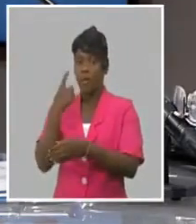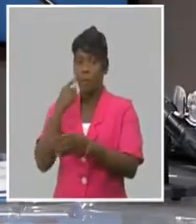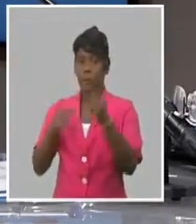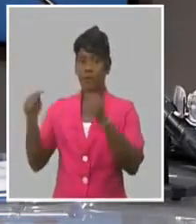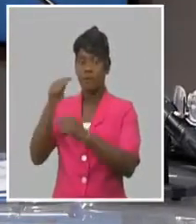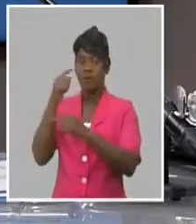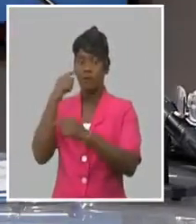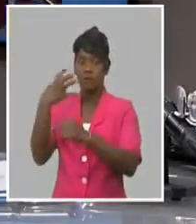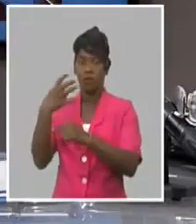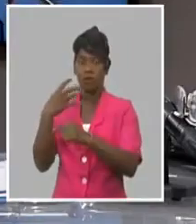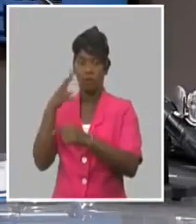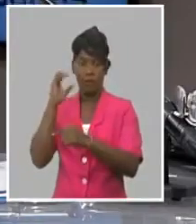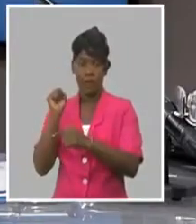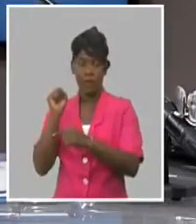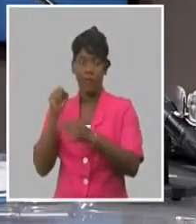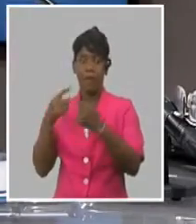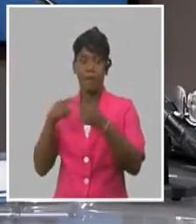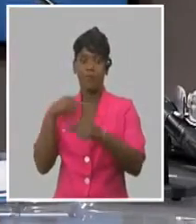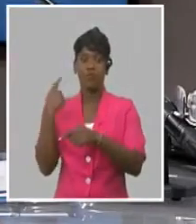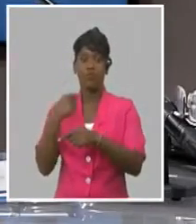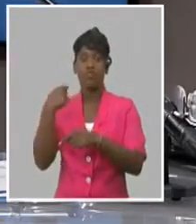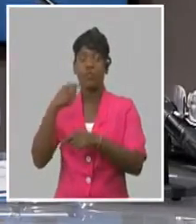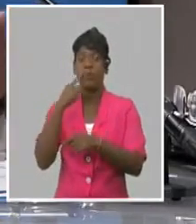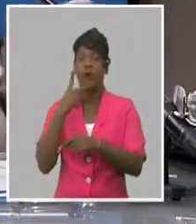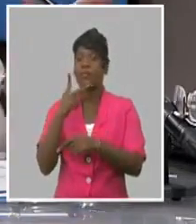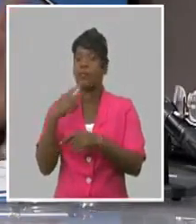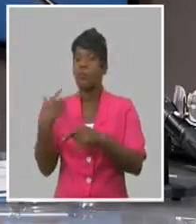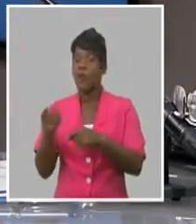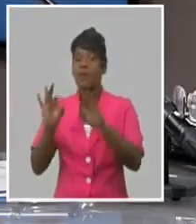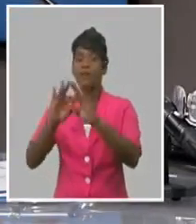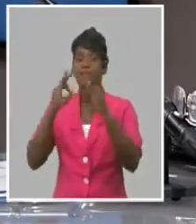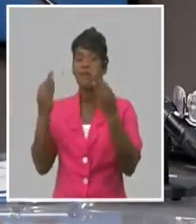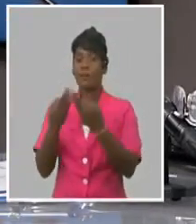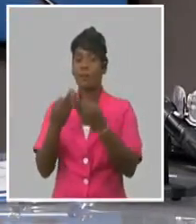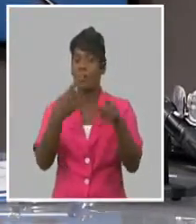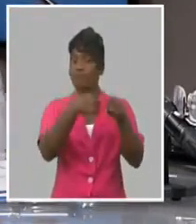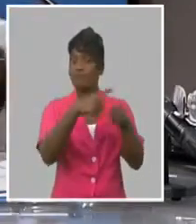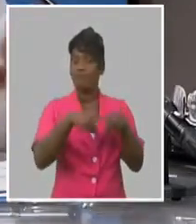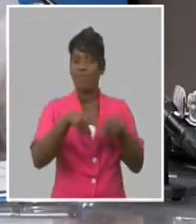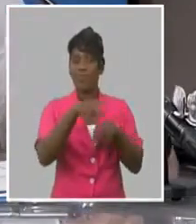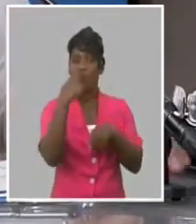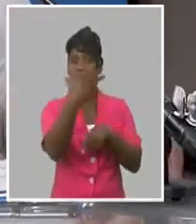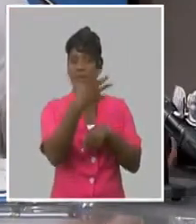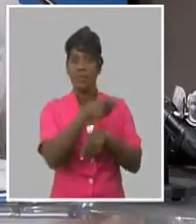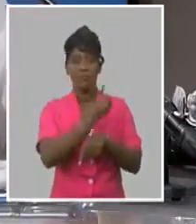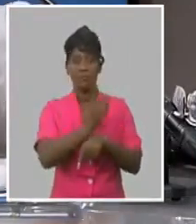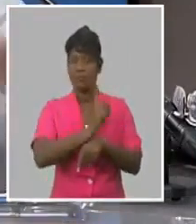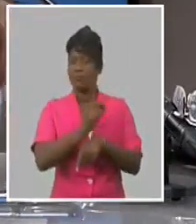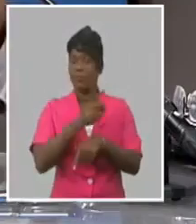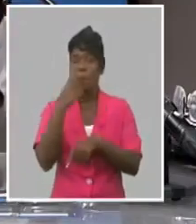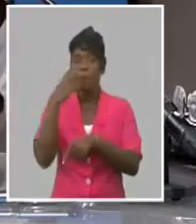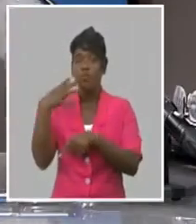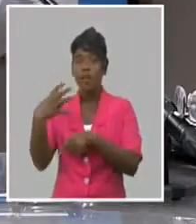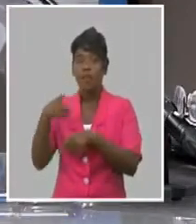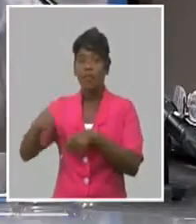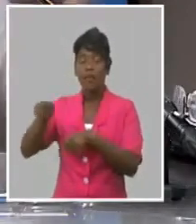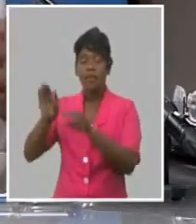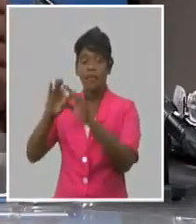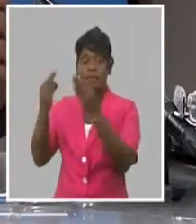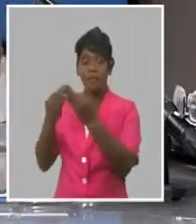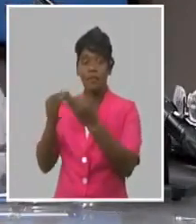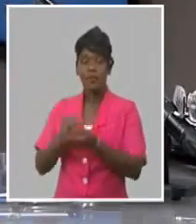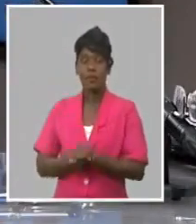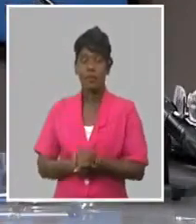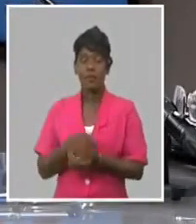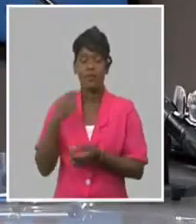desamparado. Pero tú ayudas a la familia y no a los productos. Yo tengo que decirte que hubo un momento que nosotros pensamos en quitar